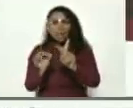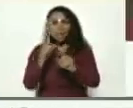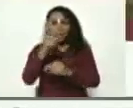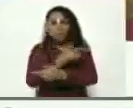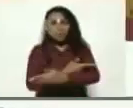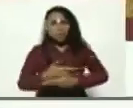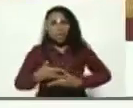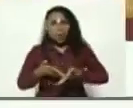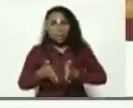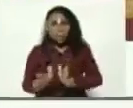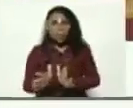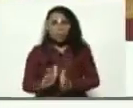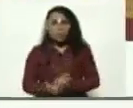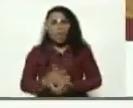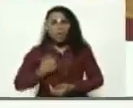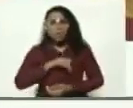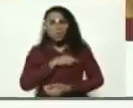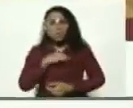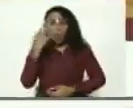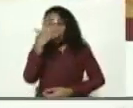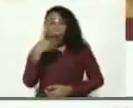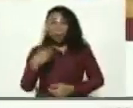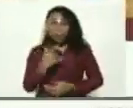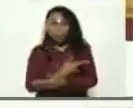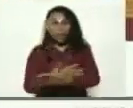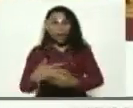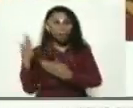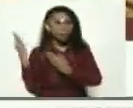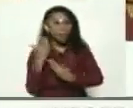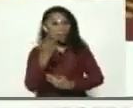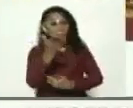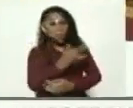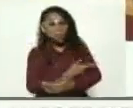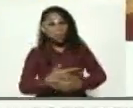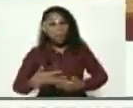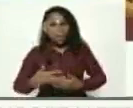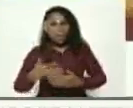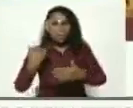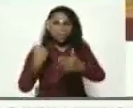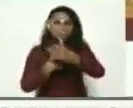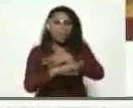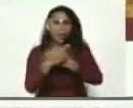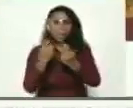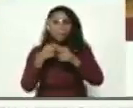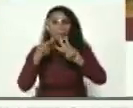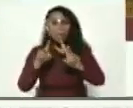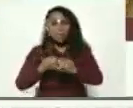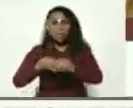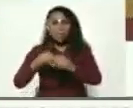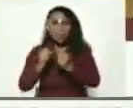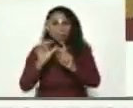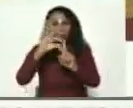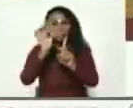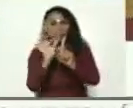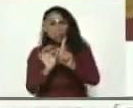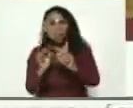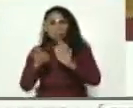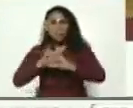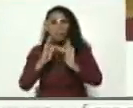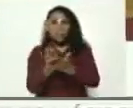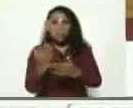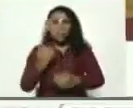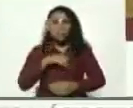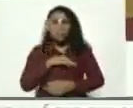nacieron. De nuestra joven sangre, venida de tu sangre, saldrán paz, pan y trigo para el mundo que